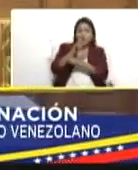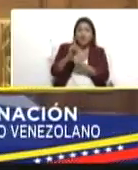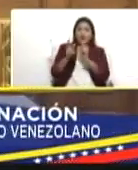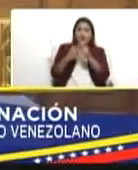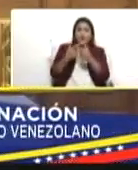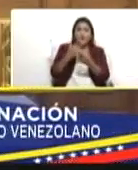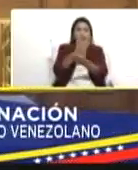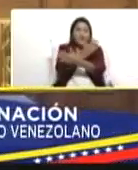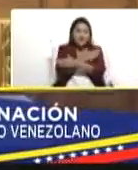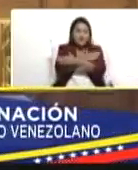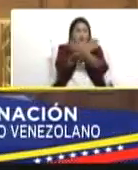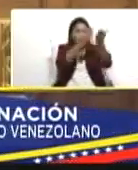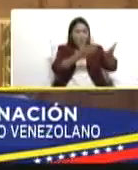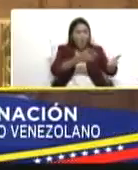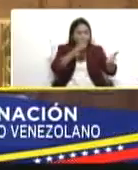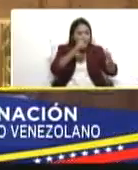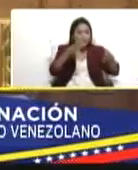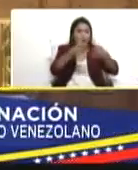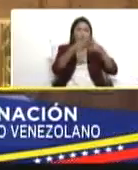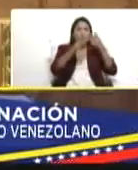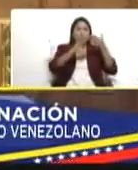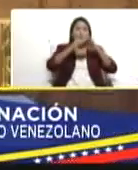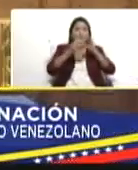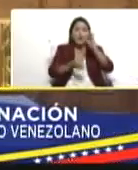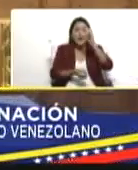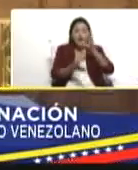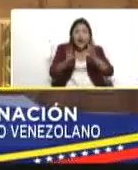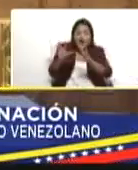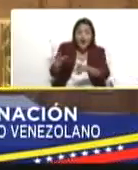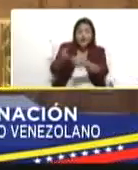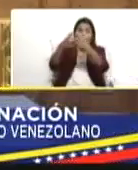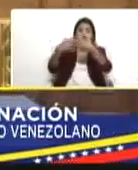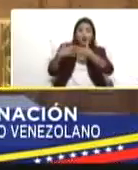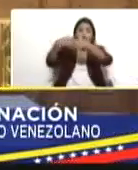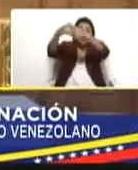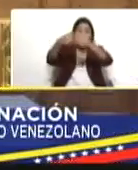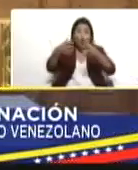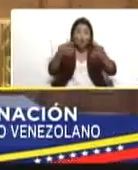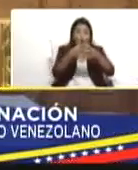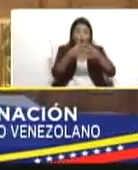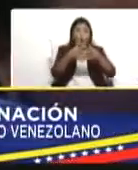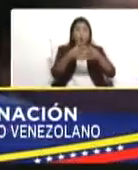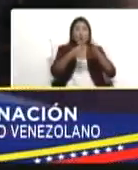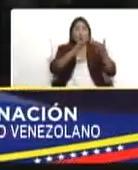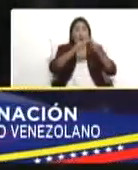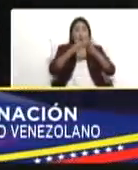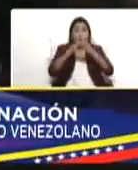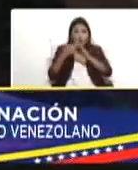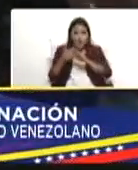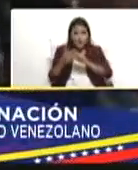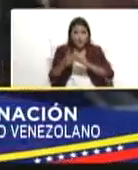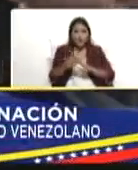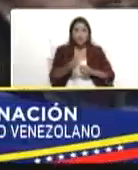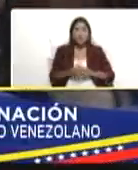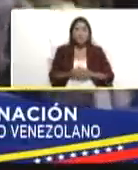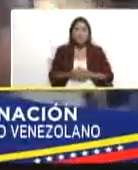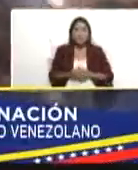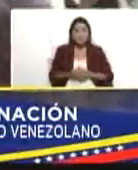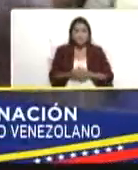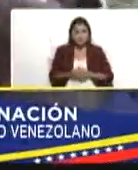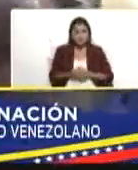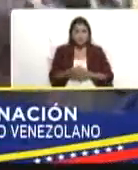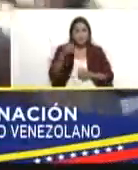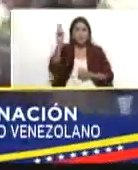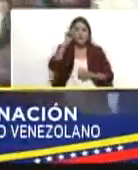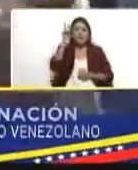Henry Parra por haber rescatado desde las bases al glorioso histórico partido comunista